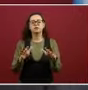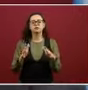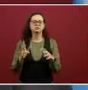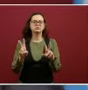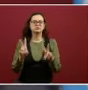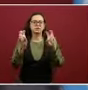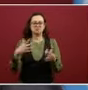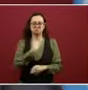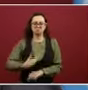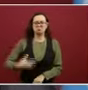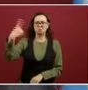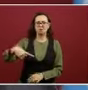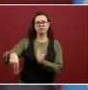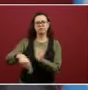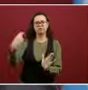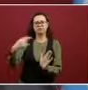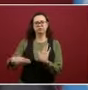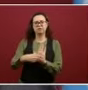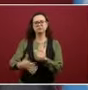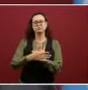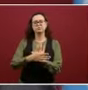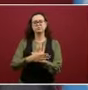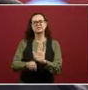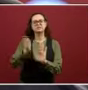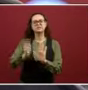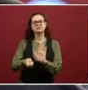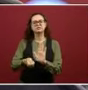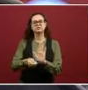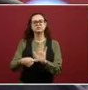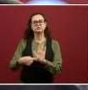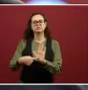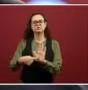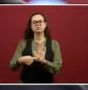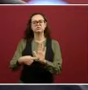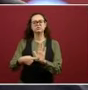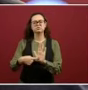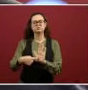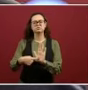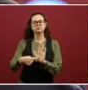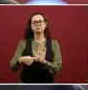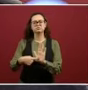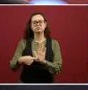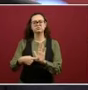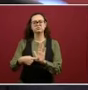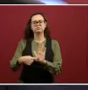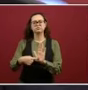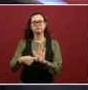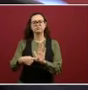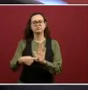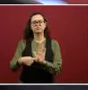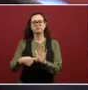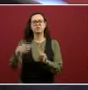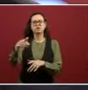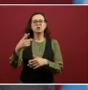decreto para eliminar las condonaciones de impuestos